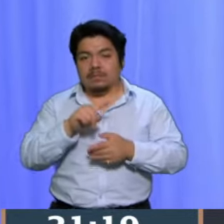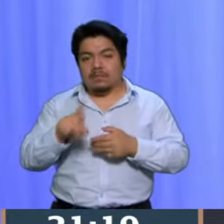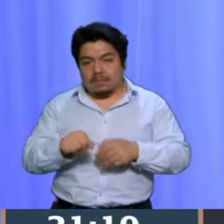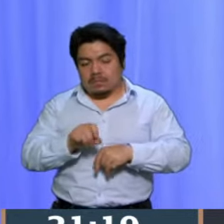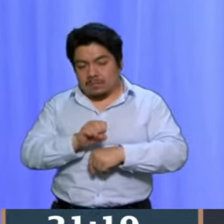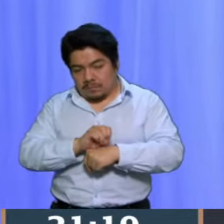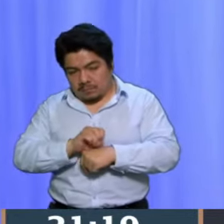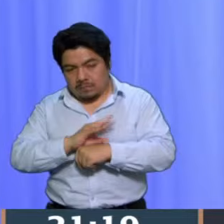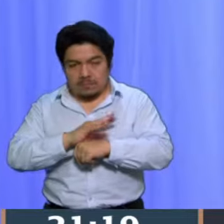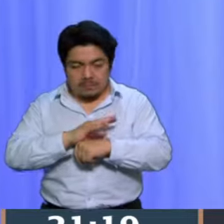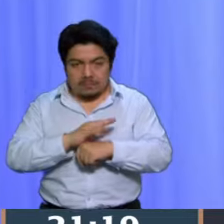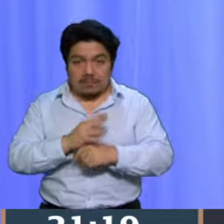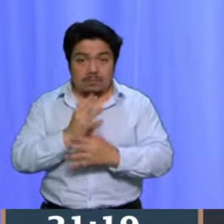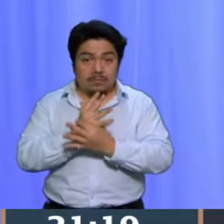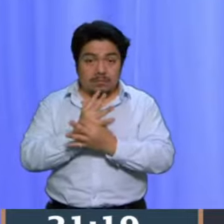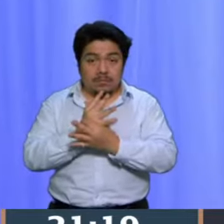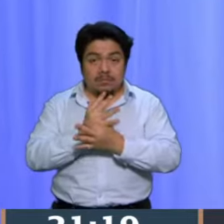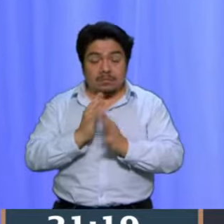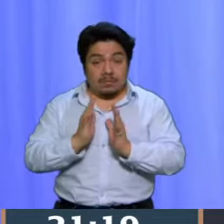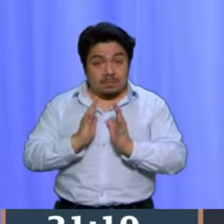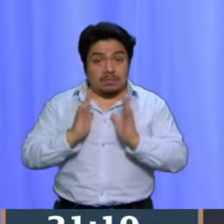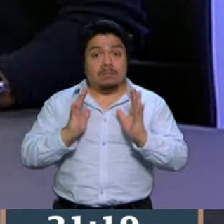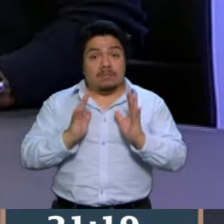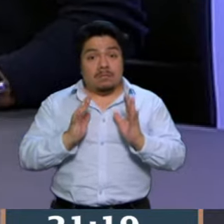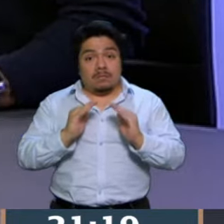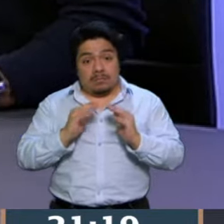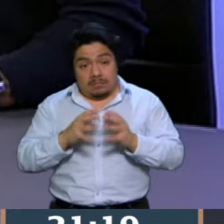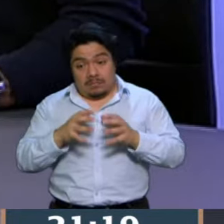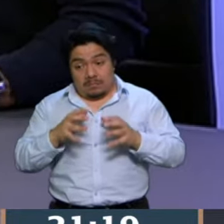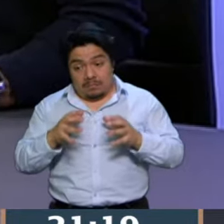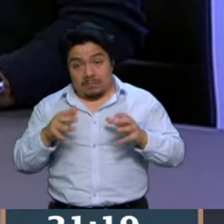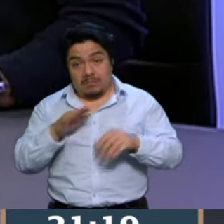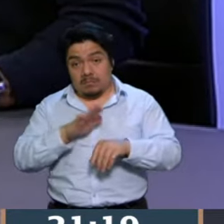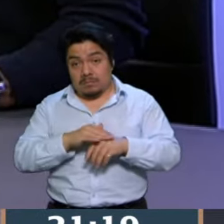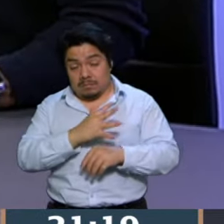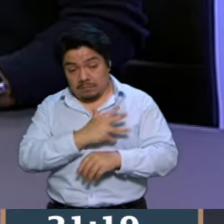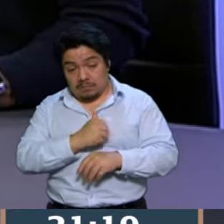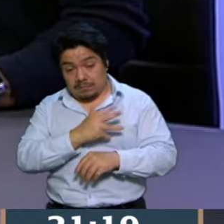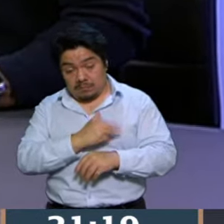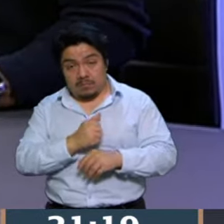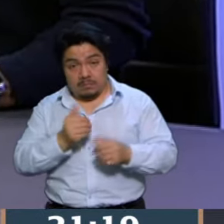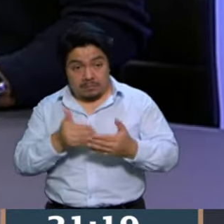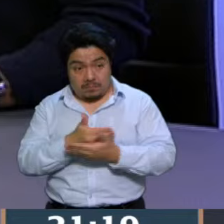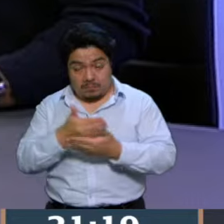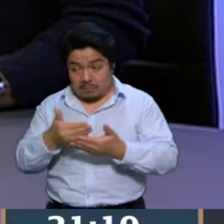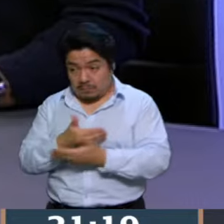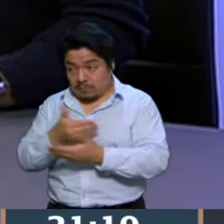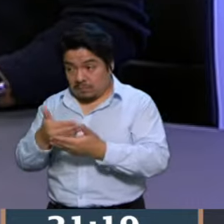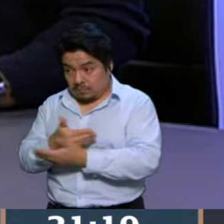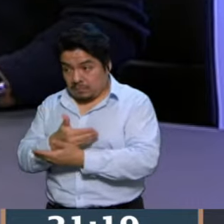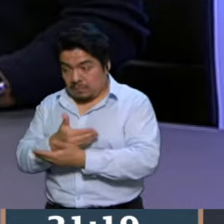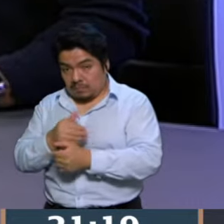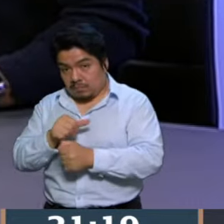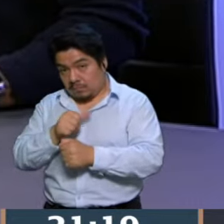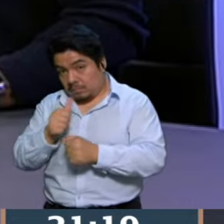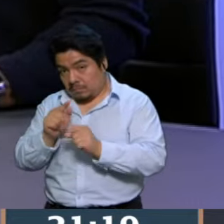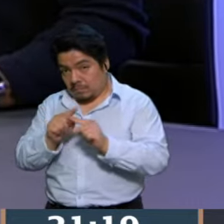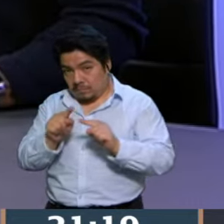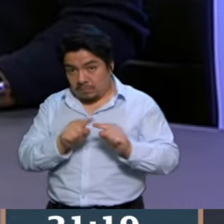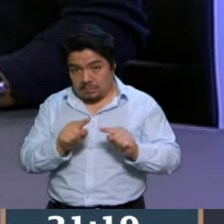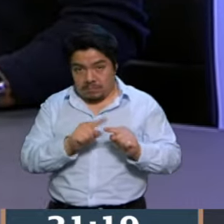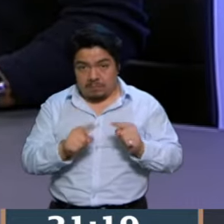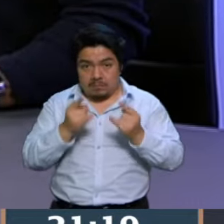pandemia, acabando, se decía que una de las sorpresas fue que en vez de haber crecido el número de nacimientos como se espera en otras condiciones, esto